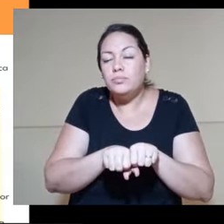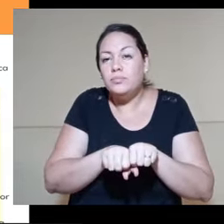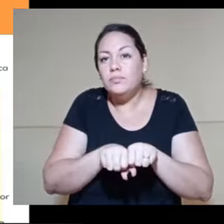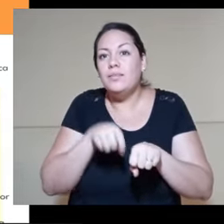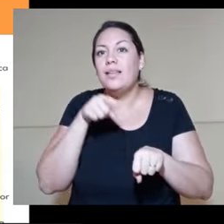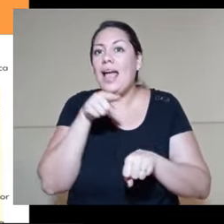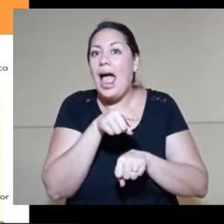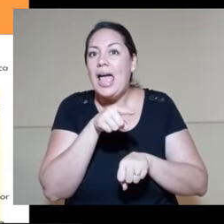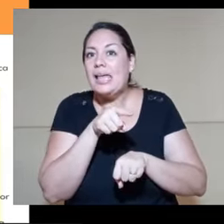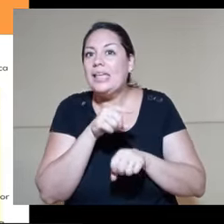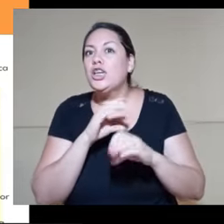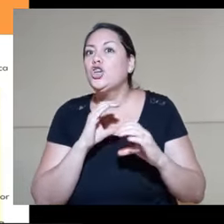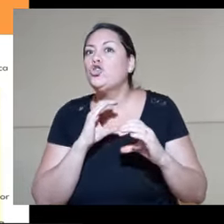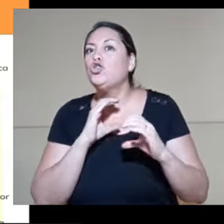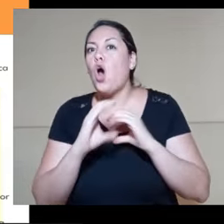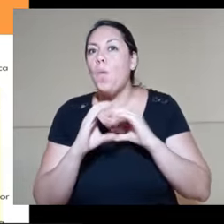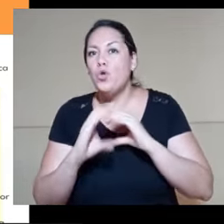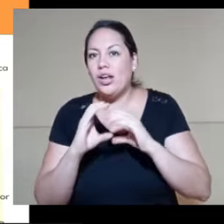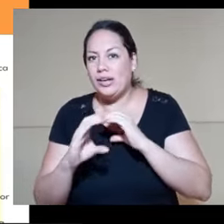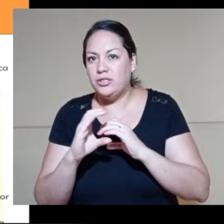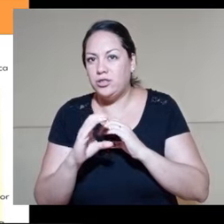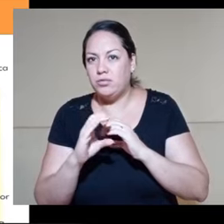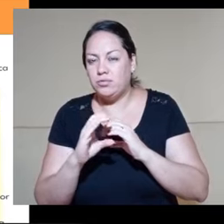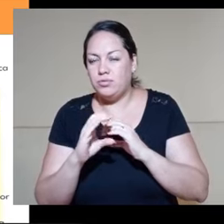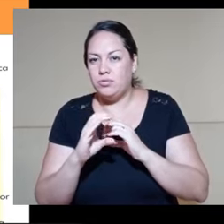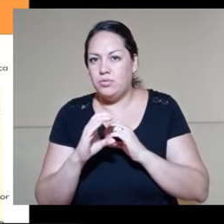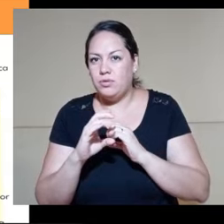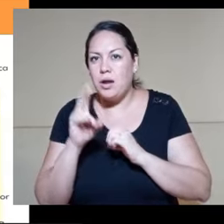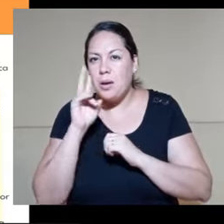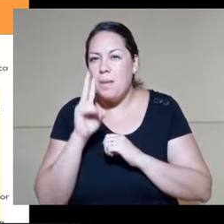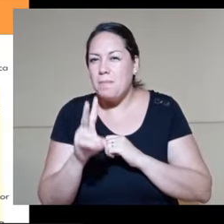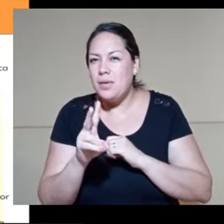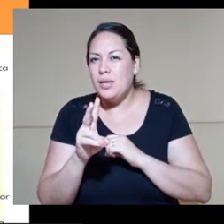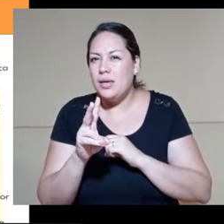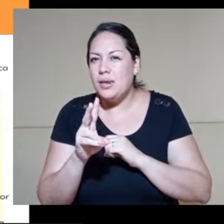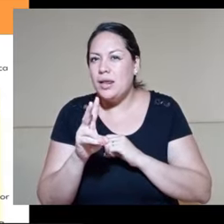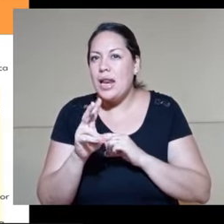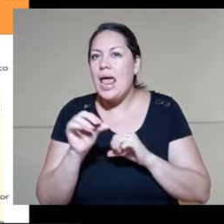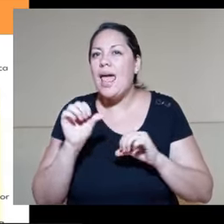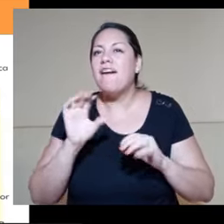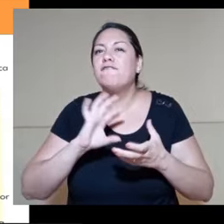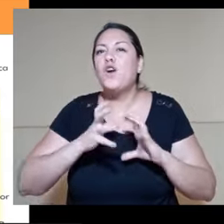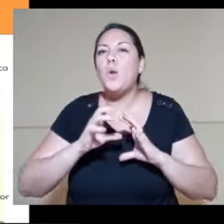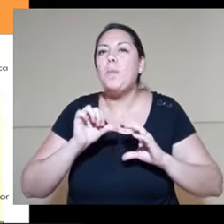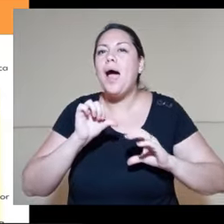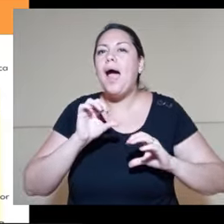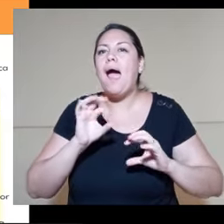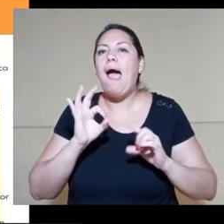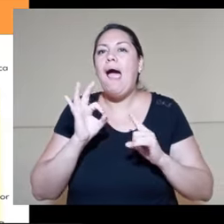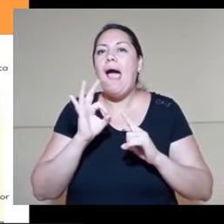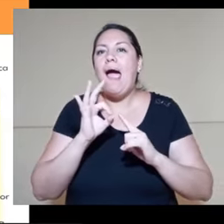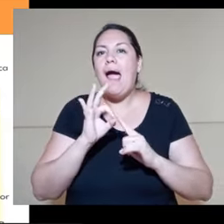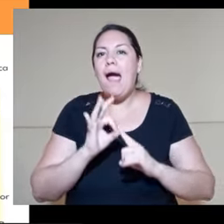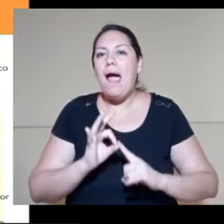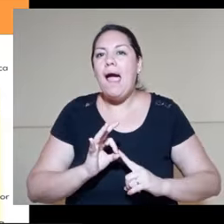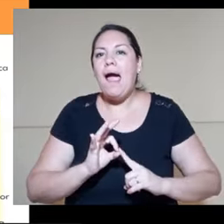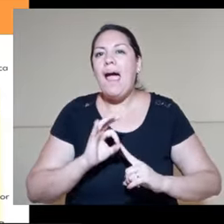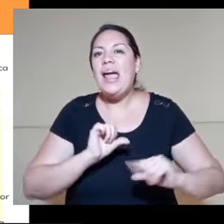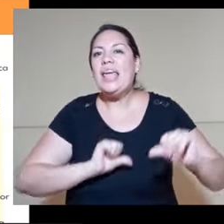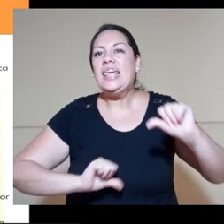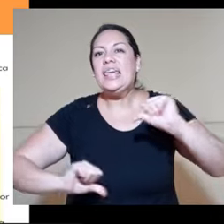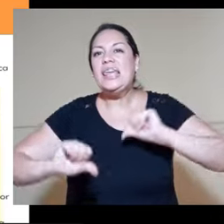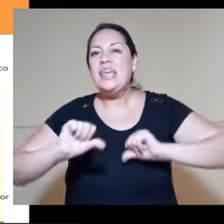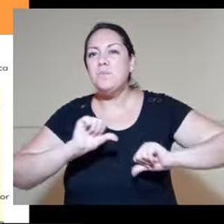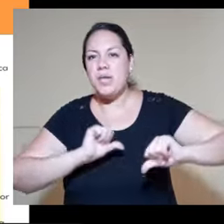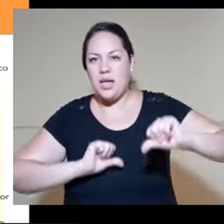inmediatamente a fijarse. Fíjense, y acá es donde está la comunicación. Fíjense que es una comunicación química.